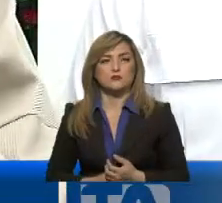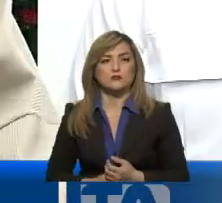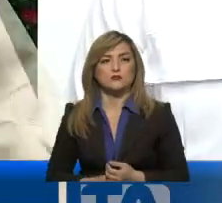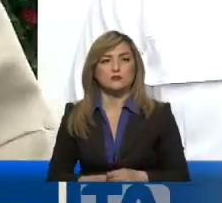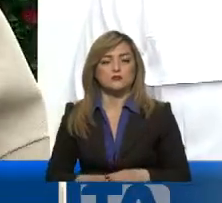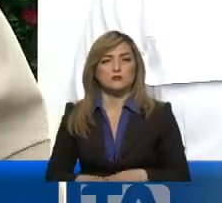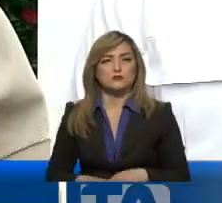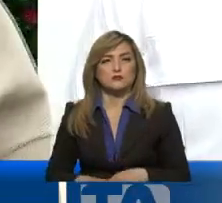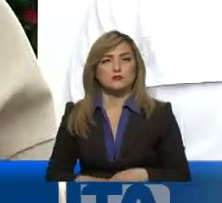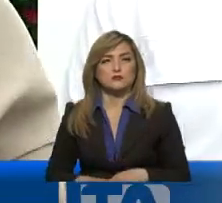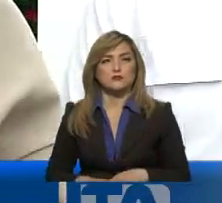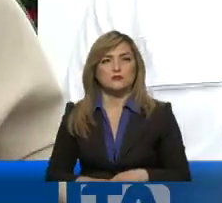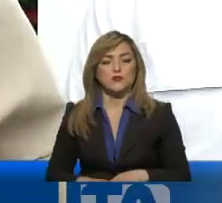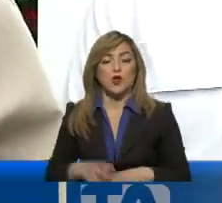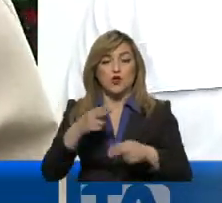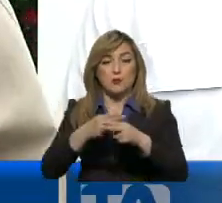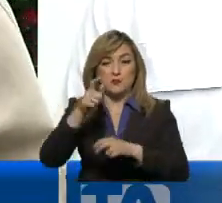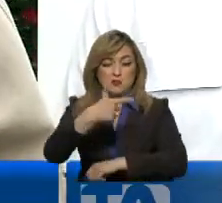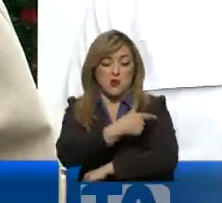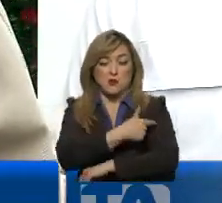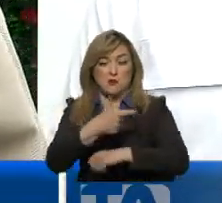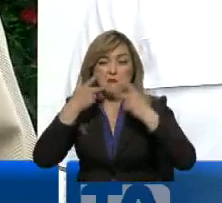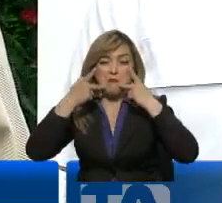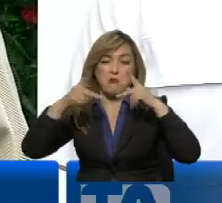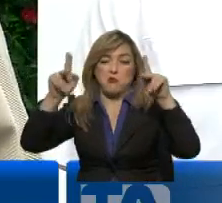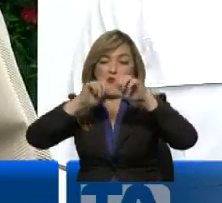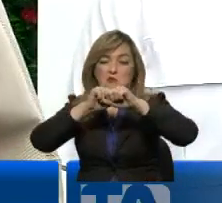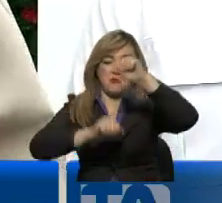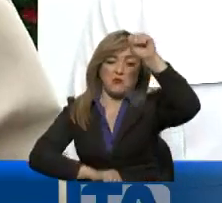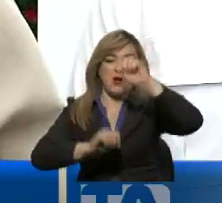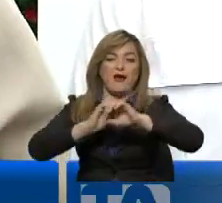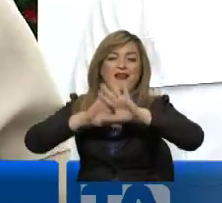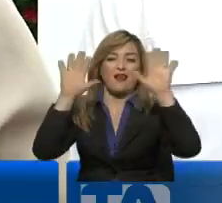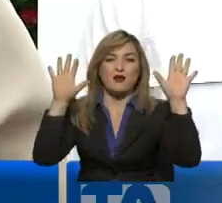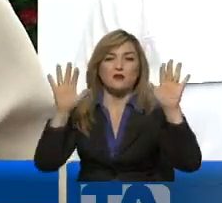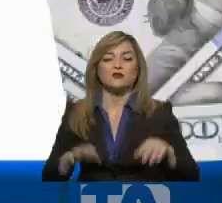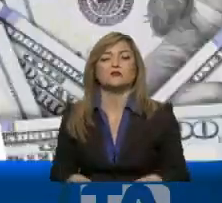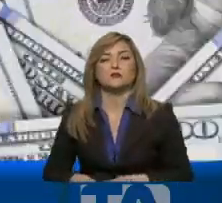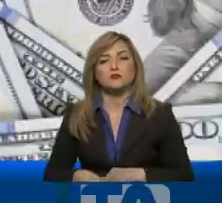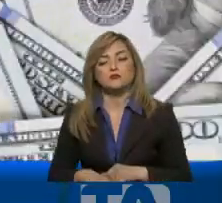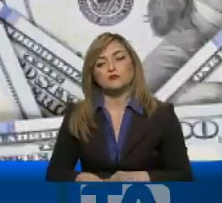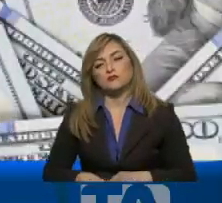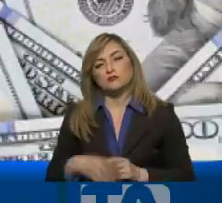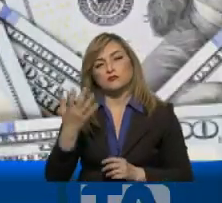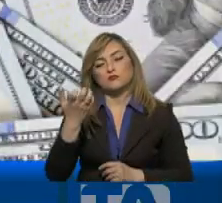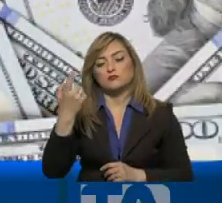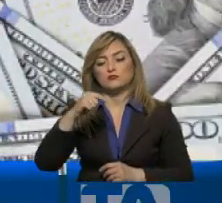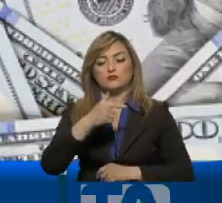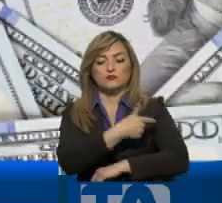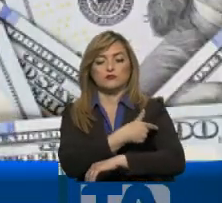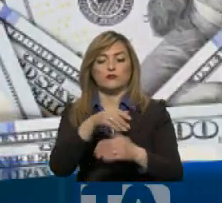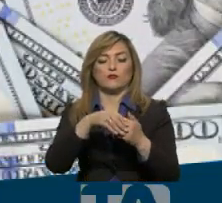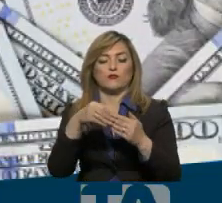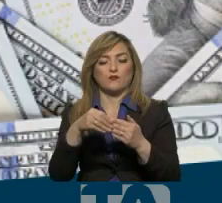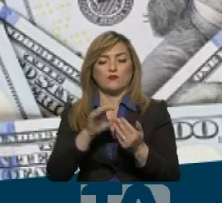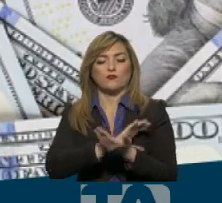se va vacunando tiene que ser publicada inmediatamente para que la información esté al alcance de todos. Son 15 millones de dólares los que ha